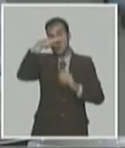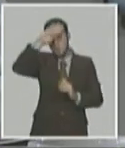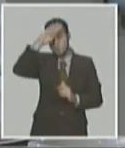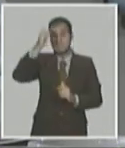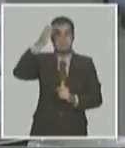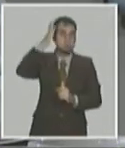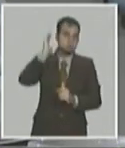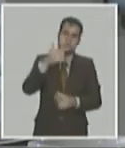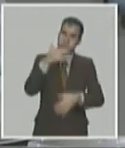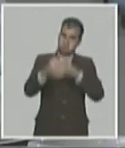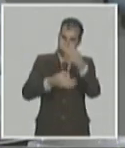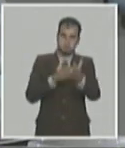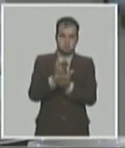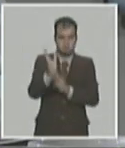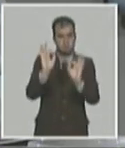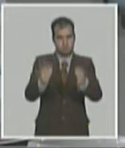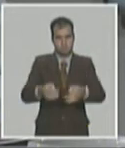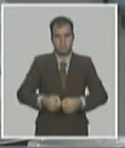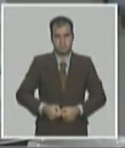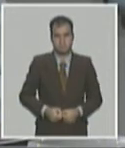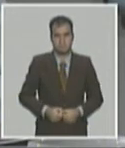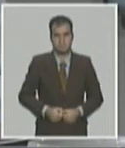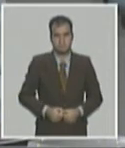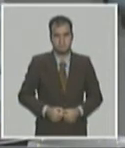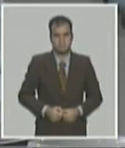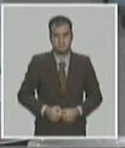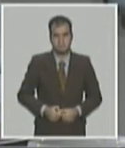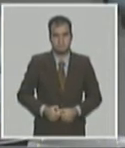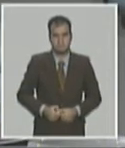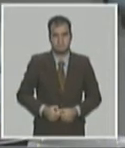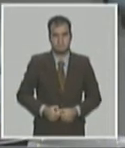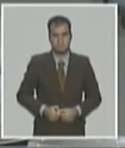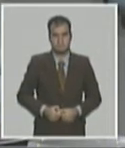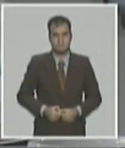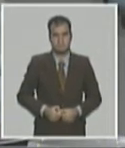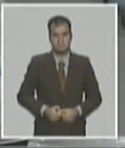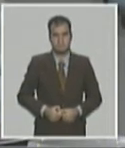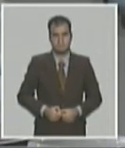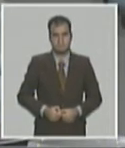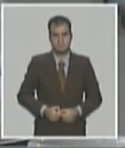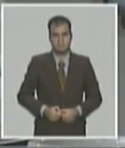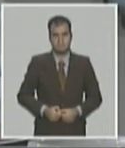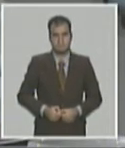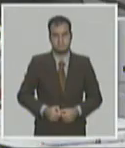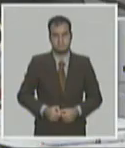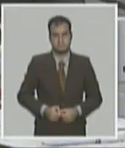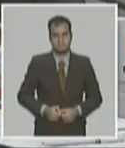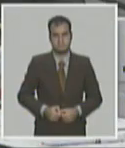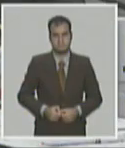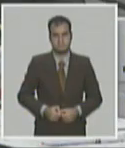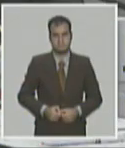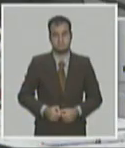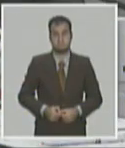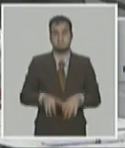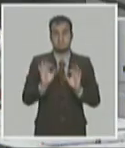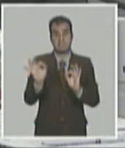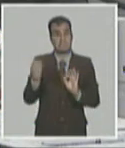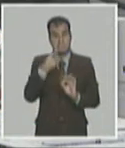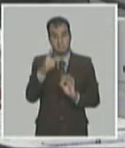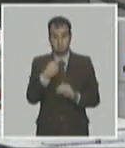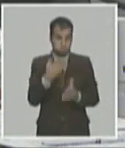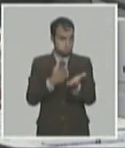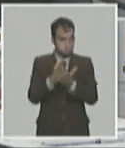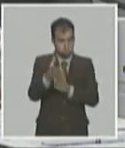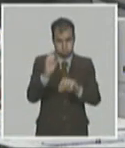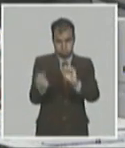exigiendo y llamando nuestro primer secretario del Comité Central del Partido, el compañero Miguel Díaz-Canel Bermúdez. Es entonces un escenario de continuidad, pero también